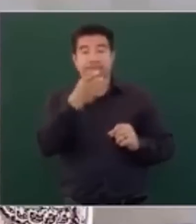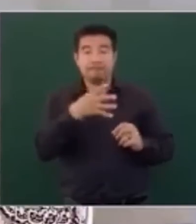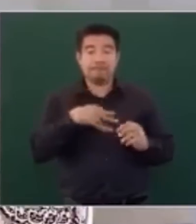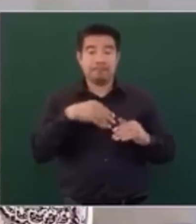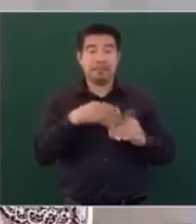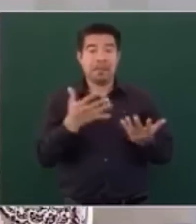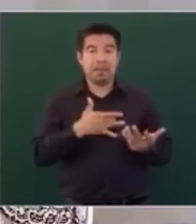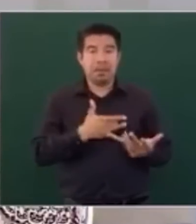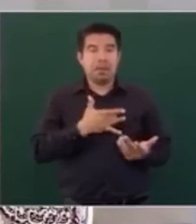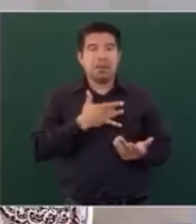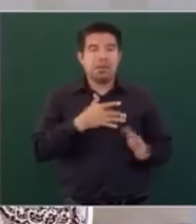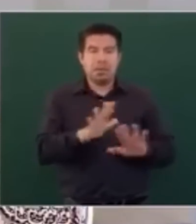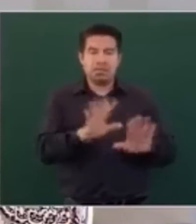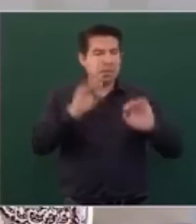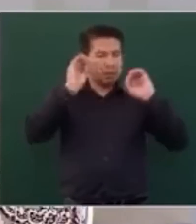déjenlos,